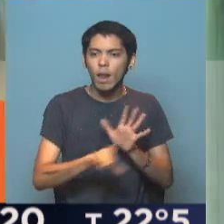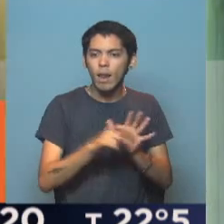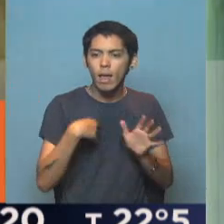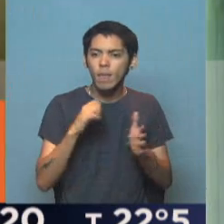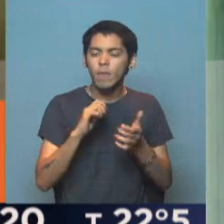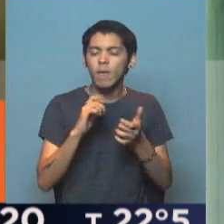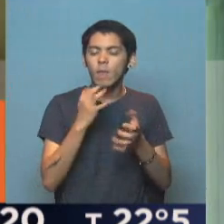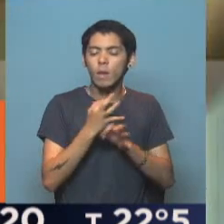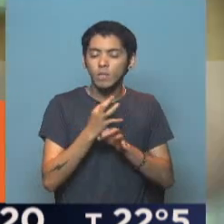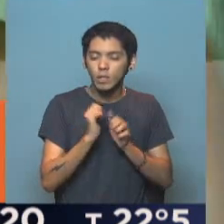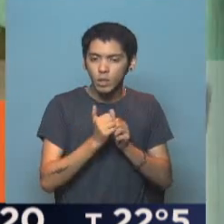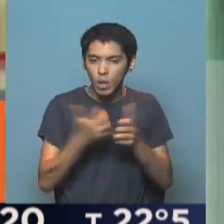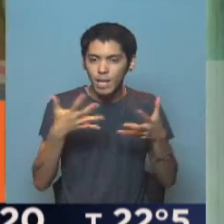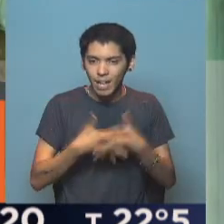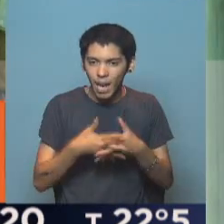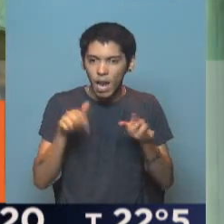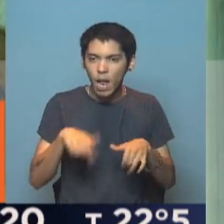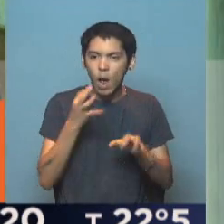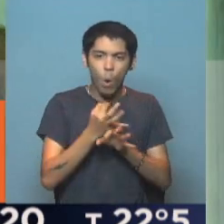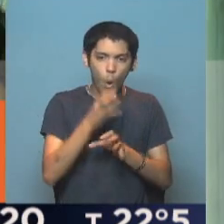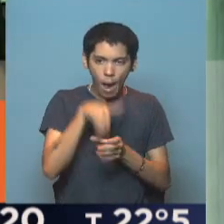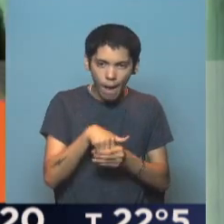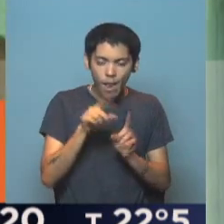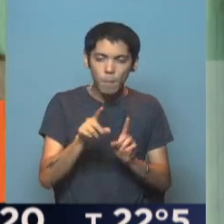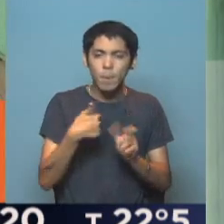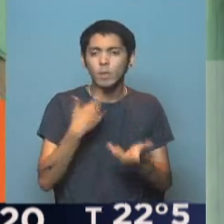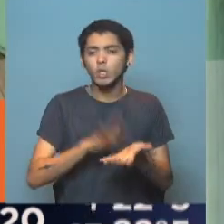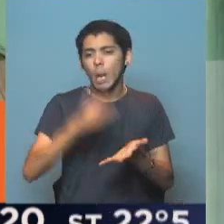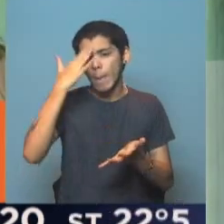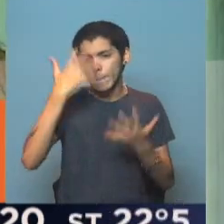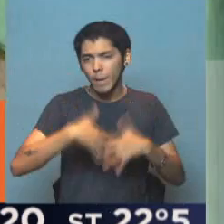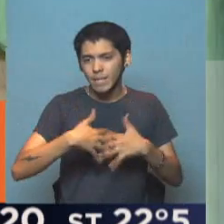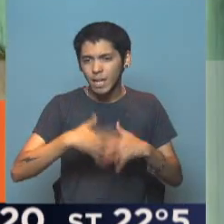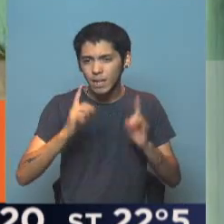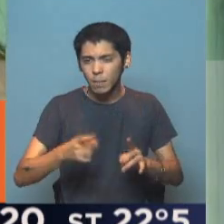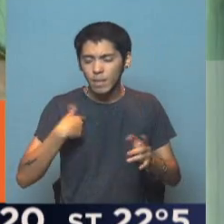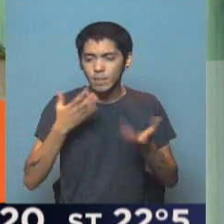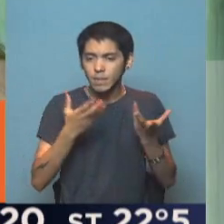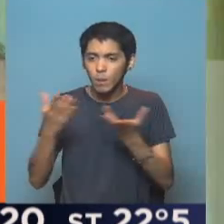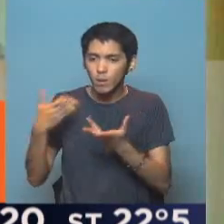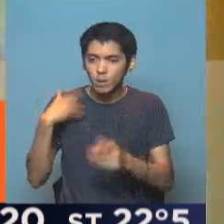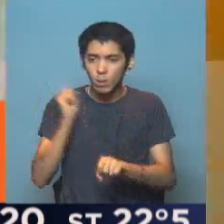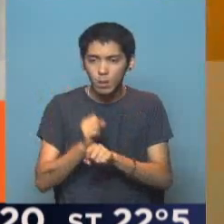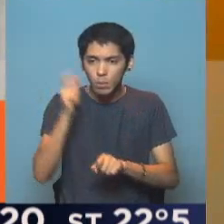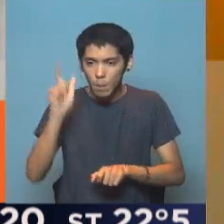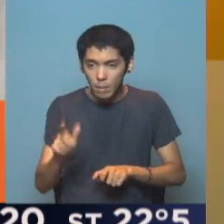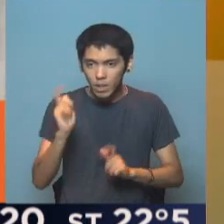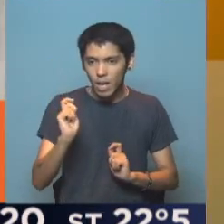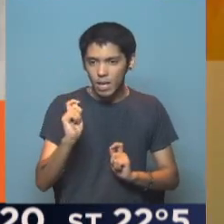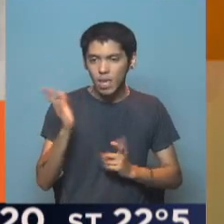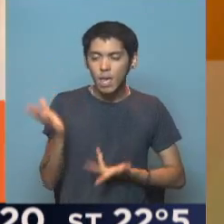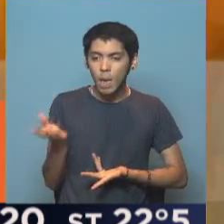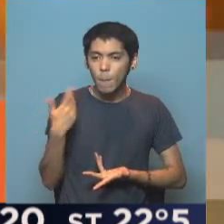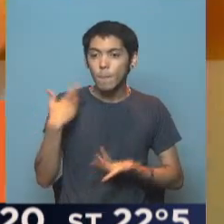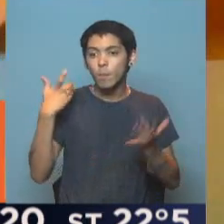sexual integral que existe en las escuelas, tiene que ver con poder pensar el servicio penitenciario, porque esta persona que es